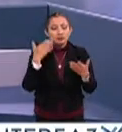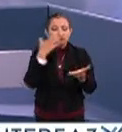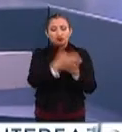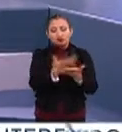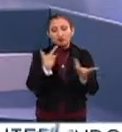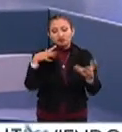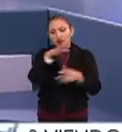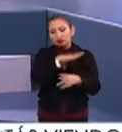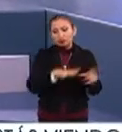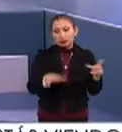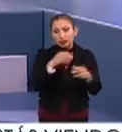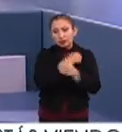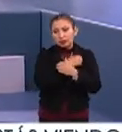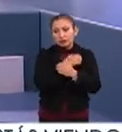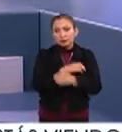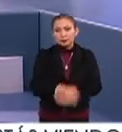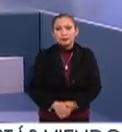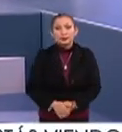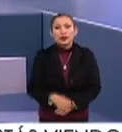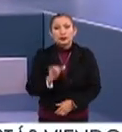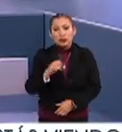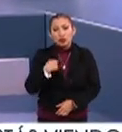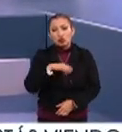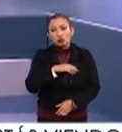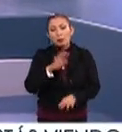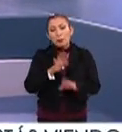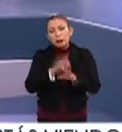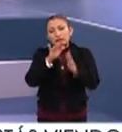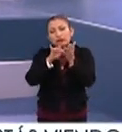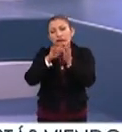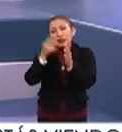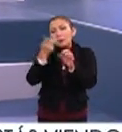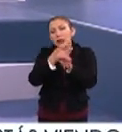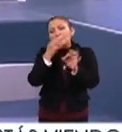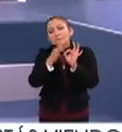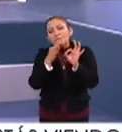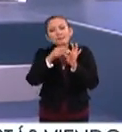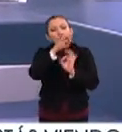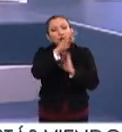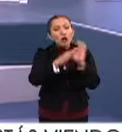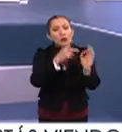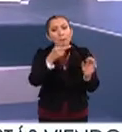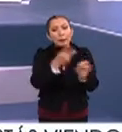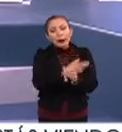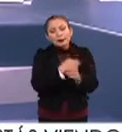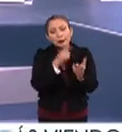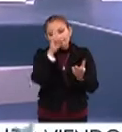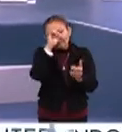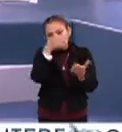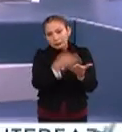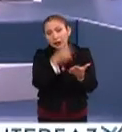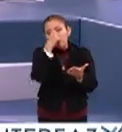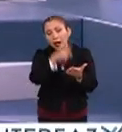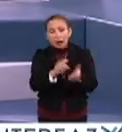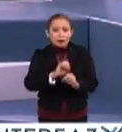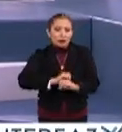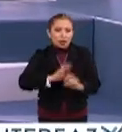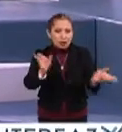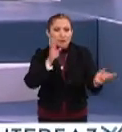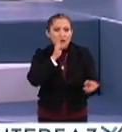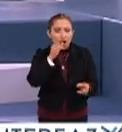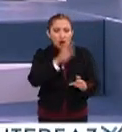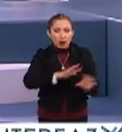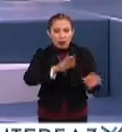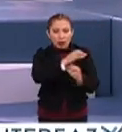protagonistas que conforman este sector educativo. Así es, estaremos dándole seguimiento muy puntual a todo lo que se plantea para, por supuesto,